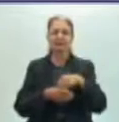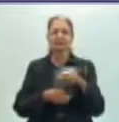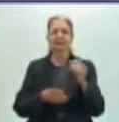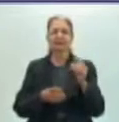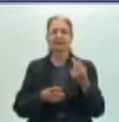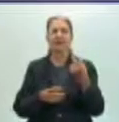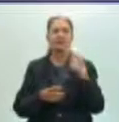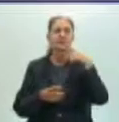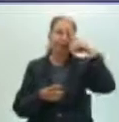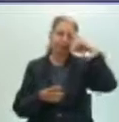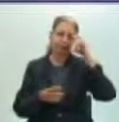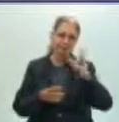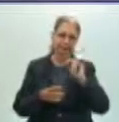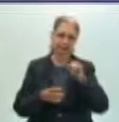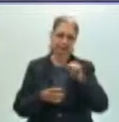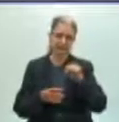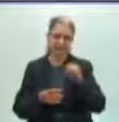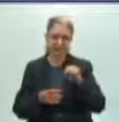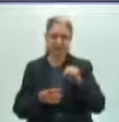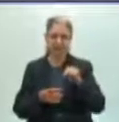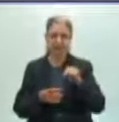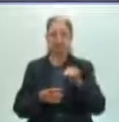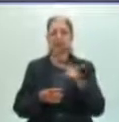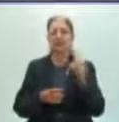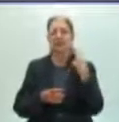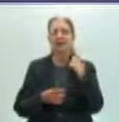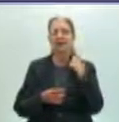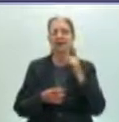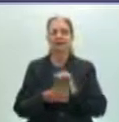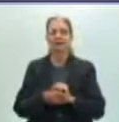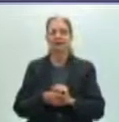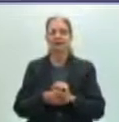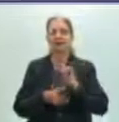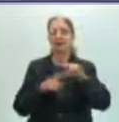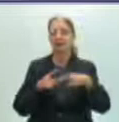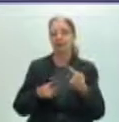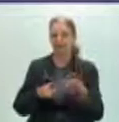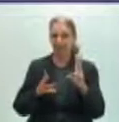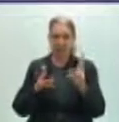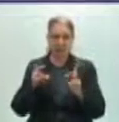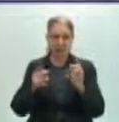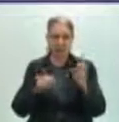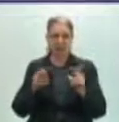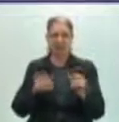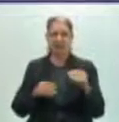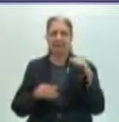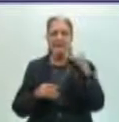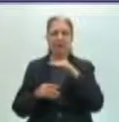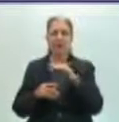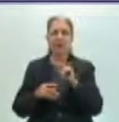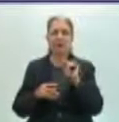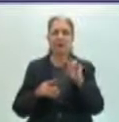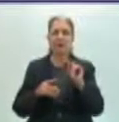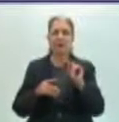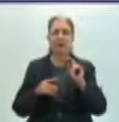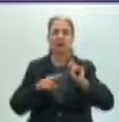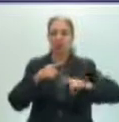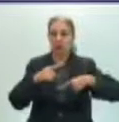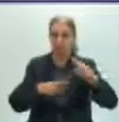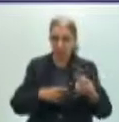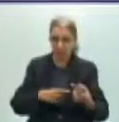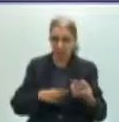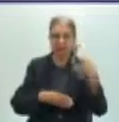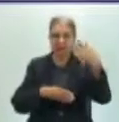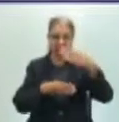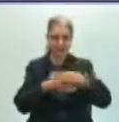años. Después debían calcular la moda de la cantidad de votos en contra del bloqueo en estos